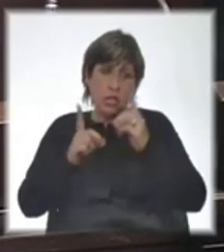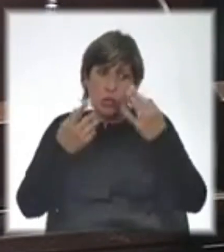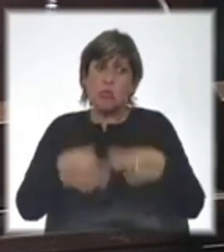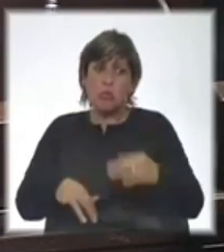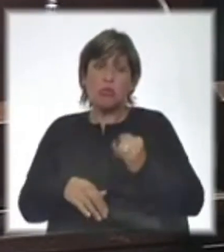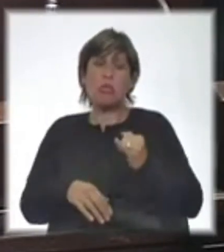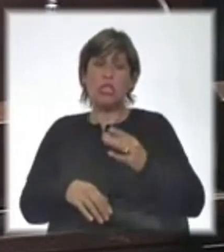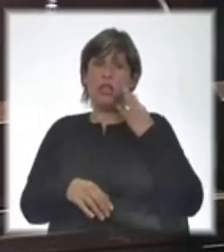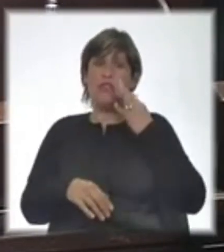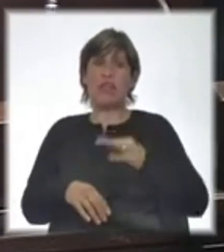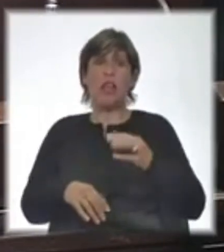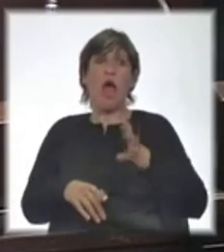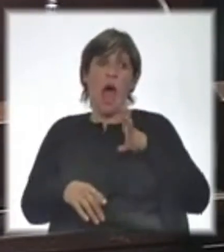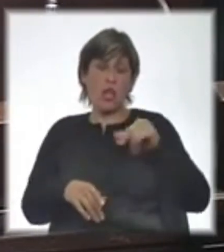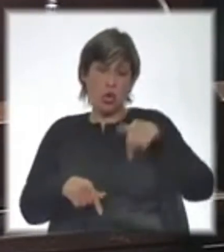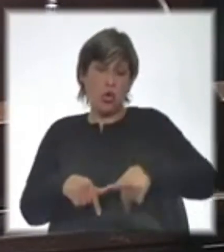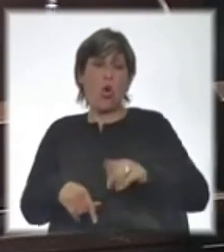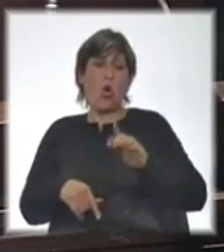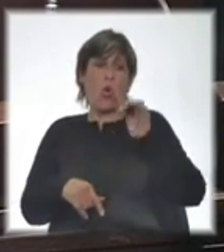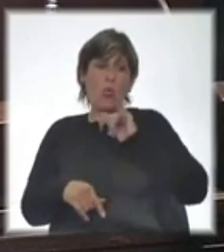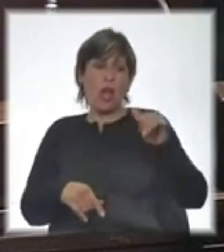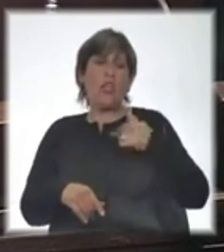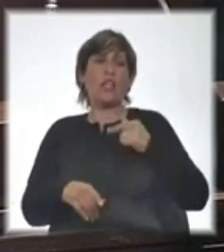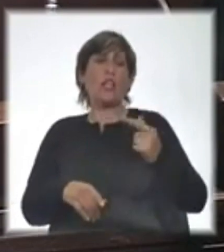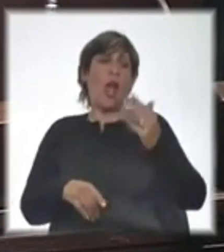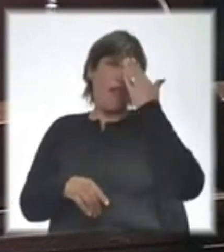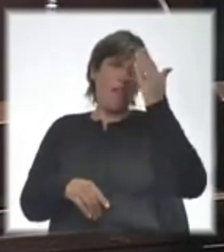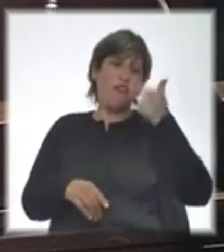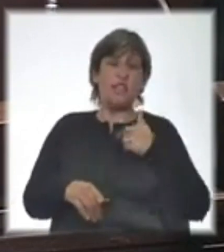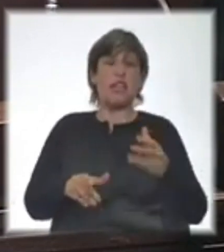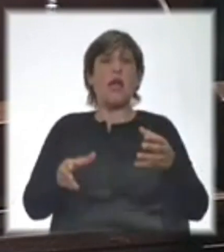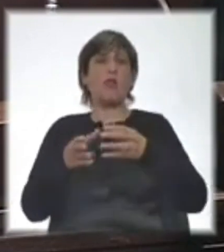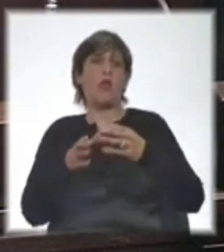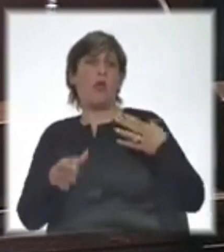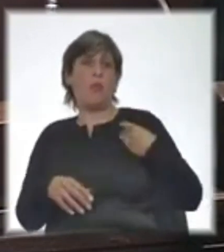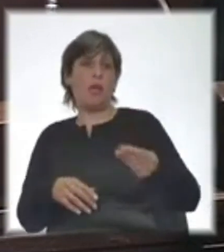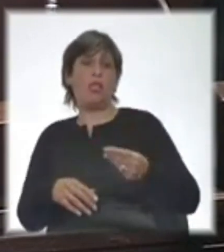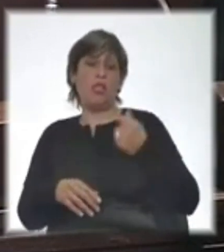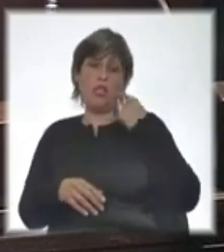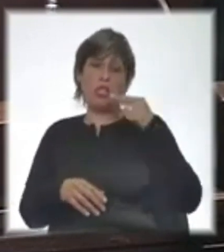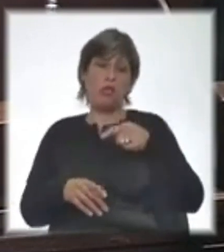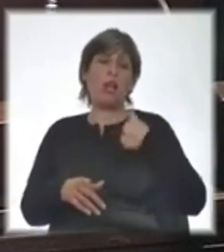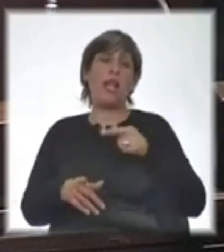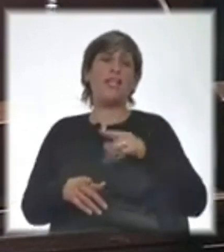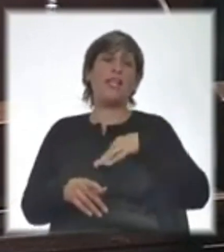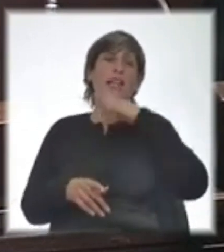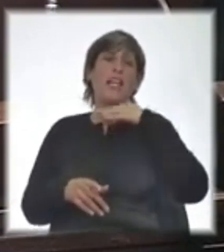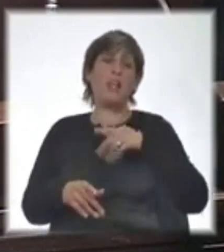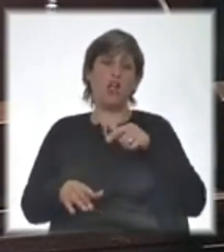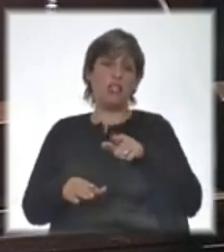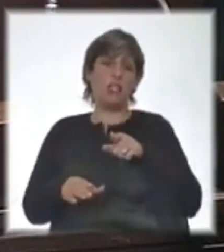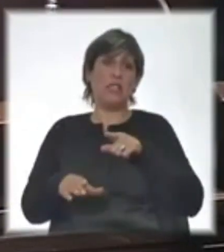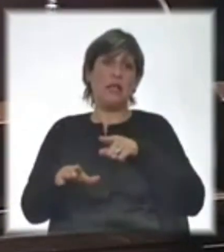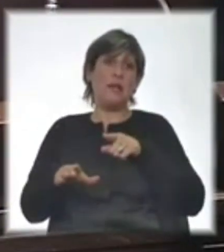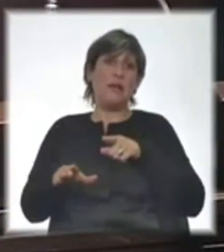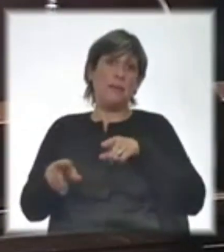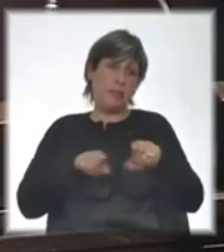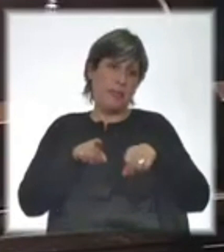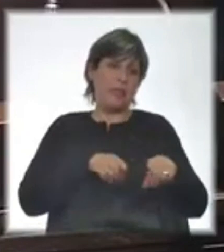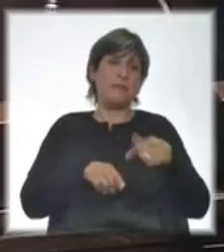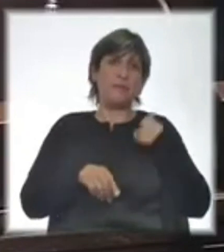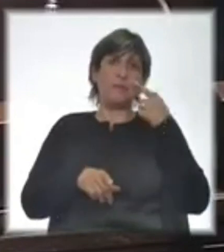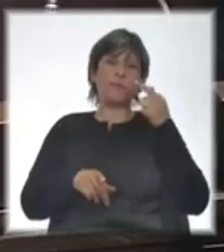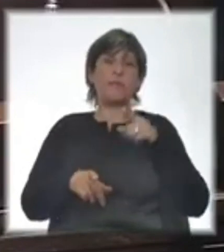cierto. Acá hay una denuncia del Frente Amplio y del Partido Nacional, creo, de los ediles de Canelones, que pidieron la aplicación